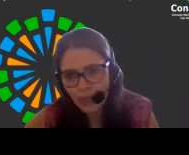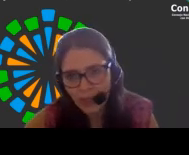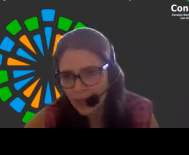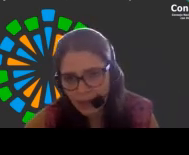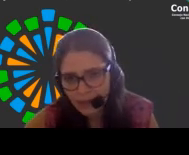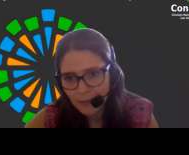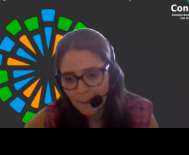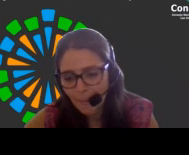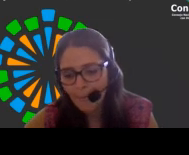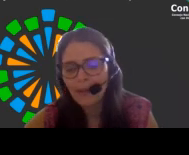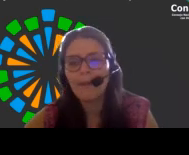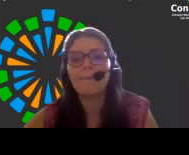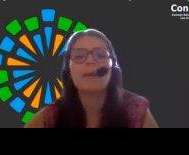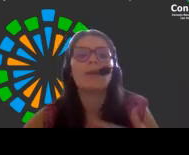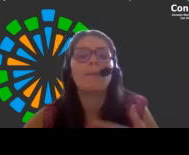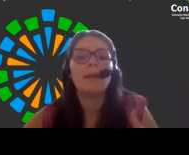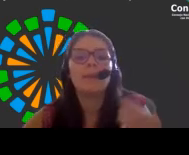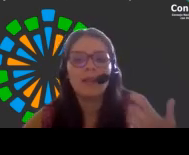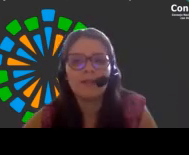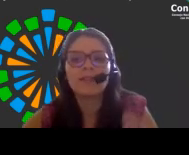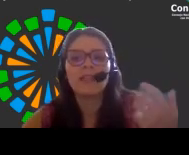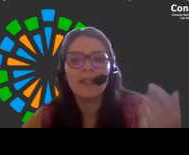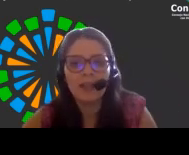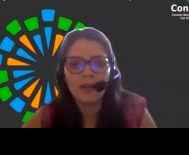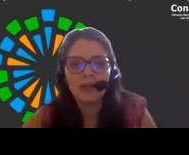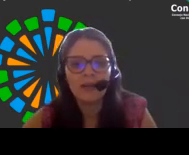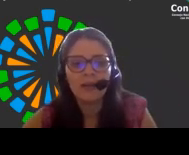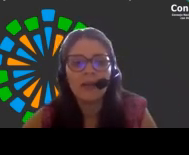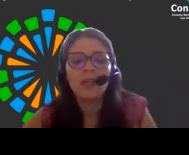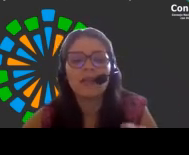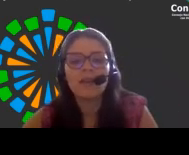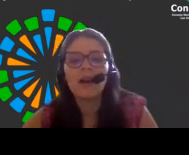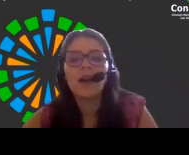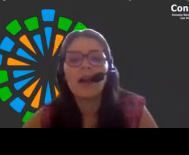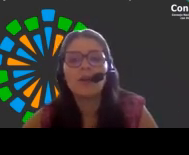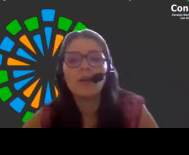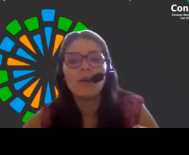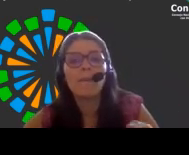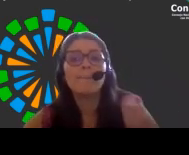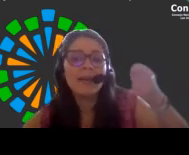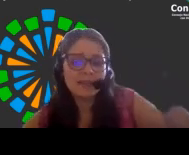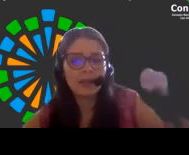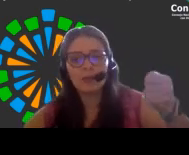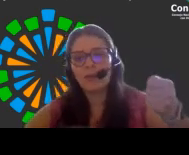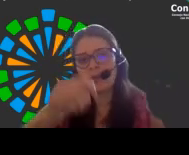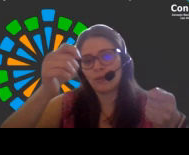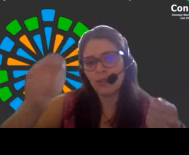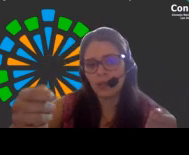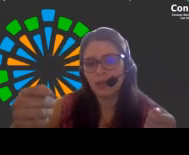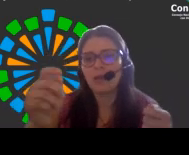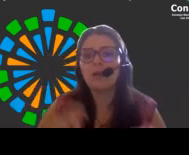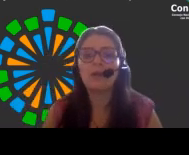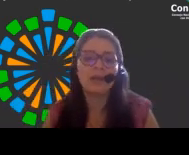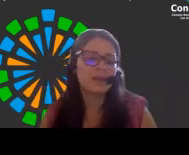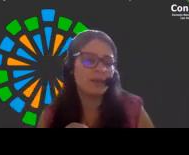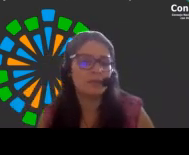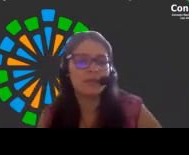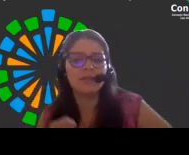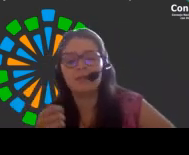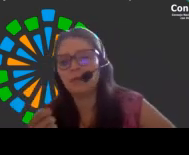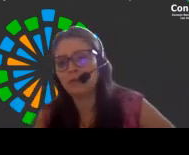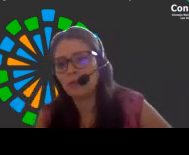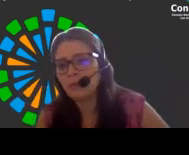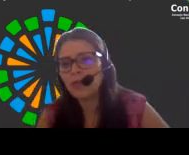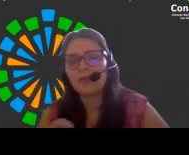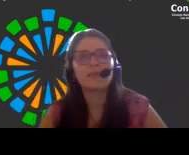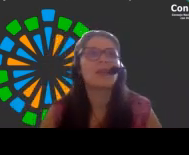no son ilegales pero que permitan facilitar y que sean algo más que los demás no tienen lo que les